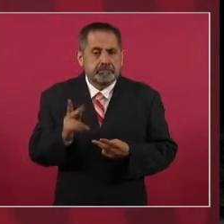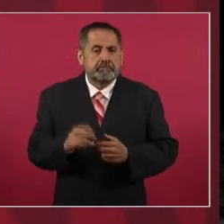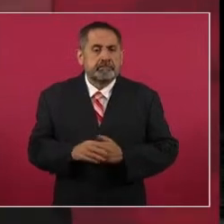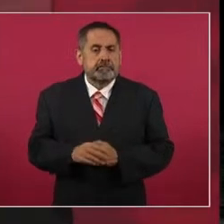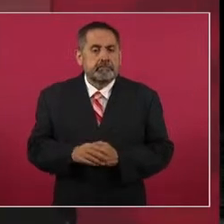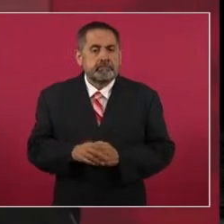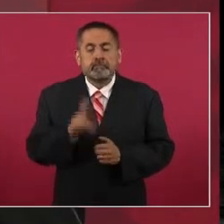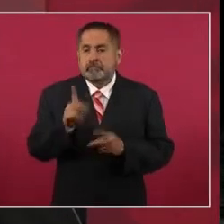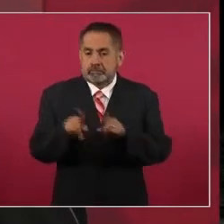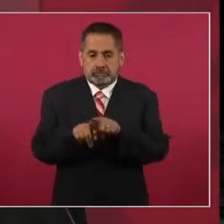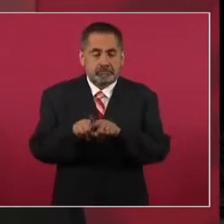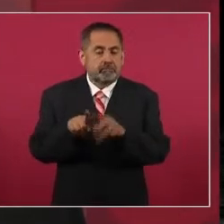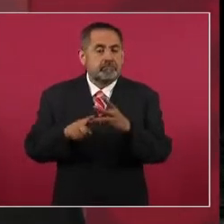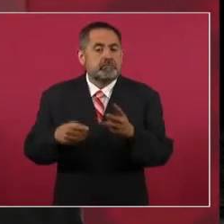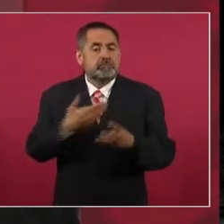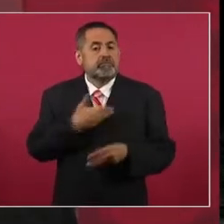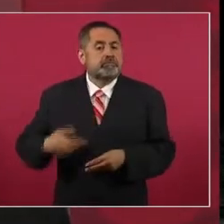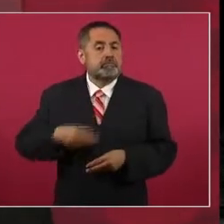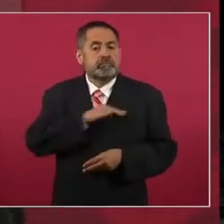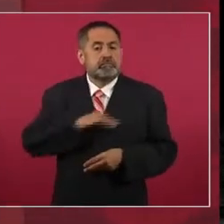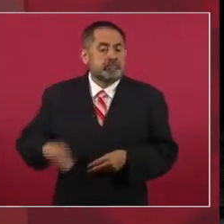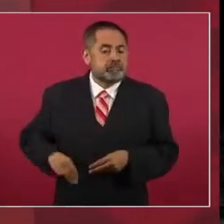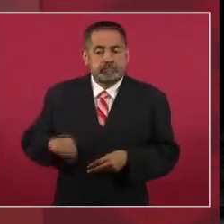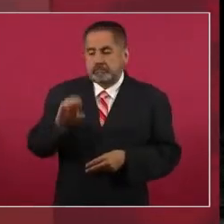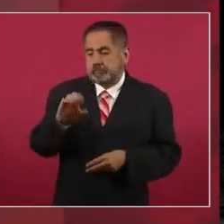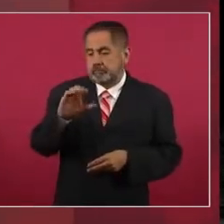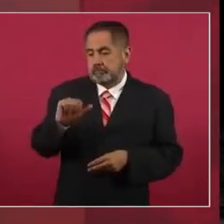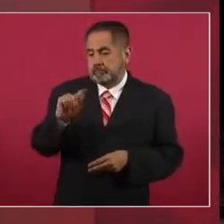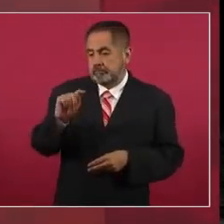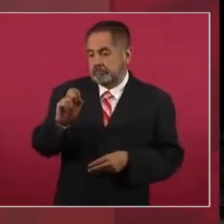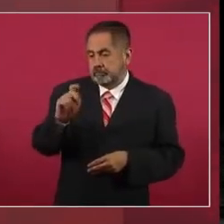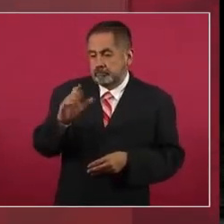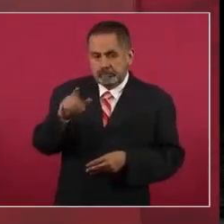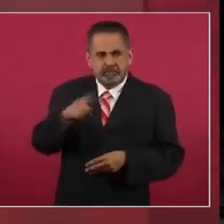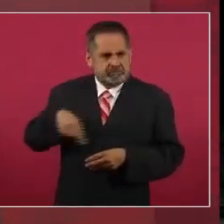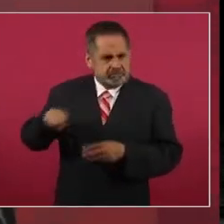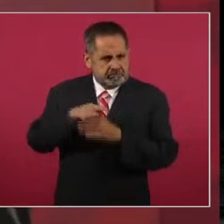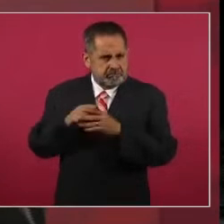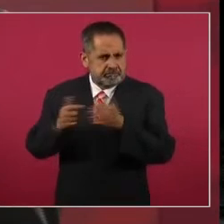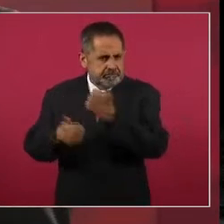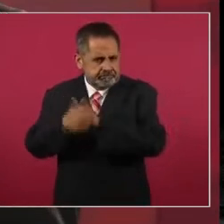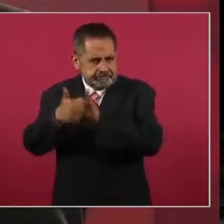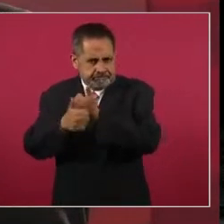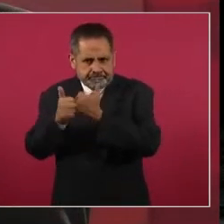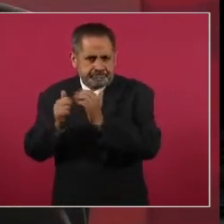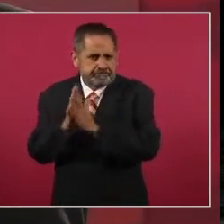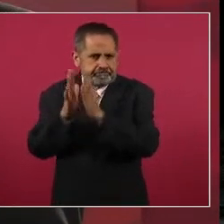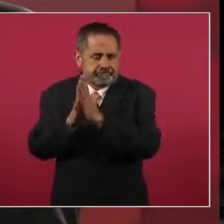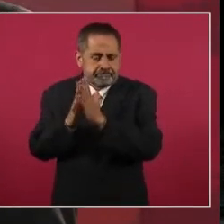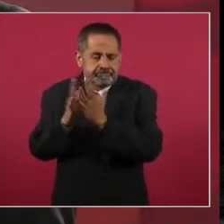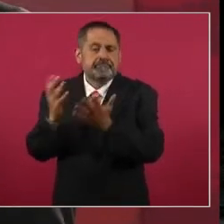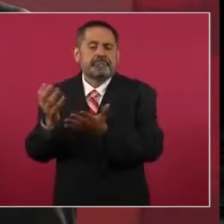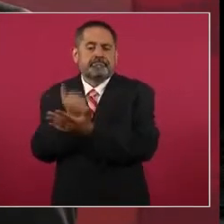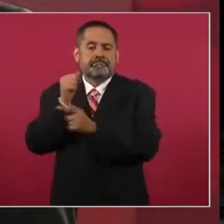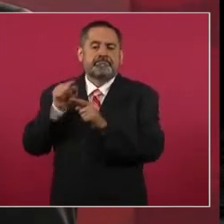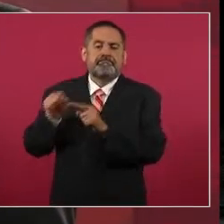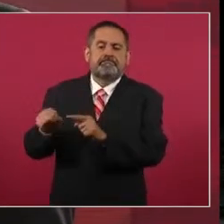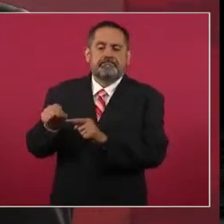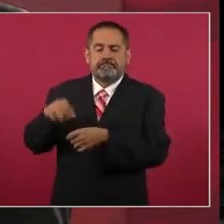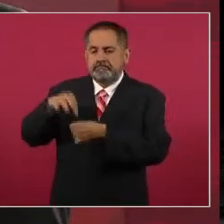como el presidente municipal de ecatepec no sólo los que participaron y la